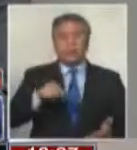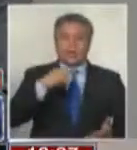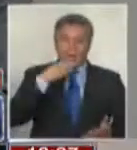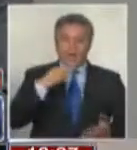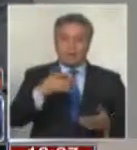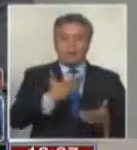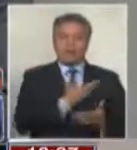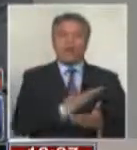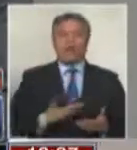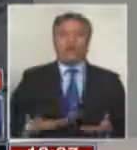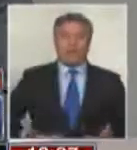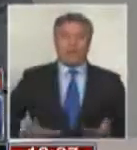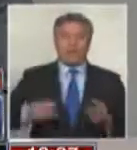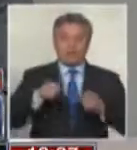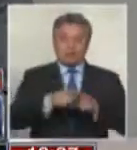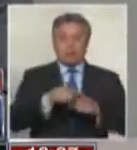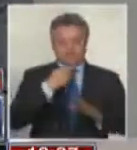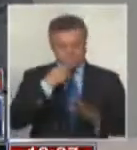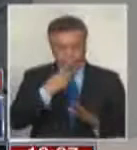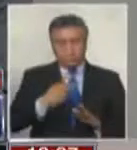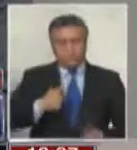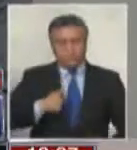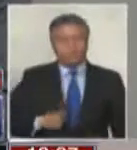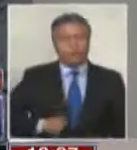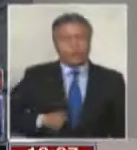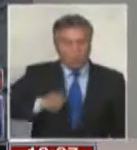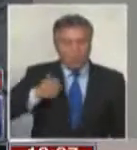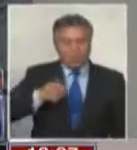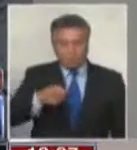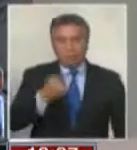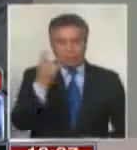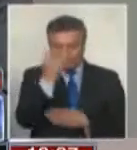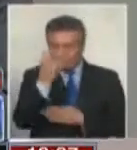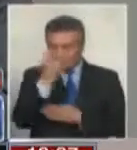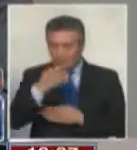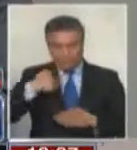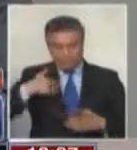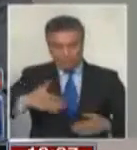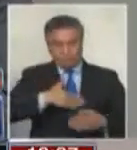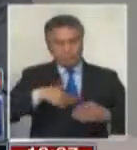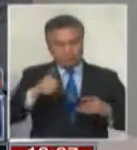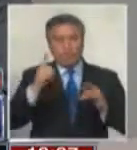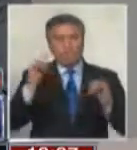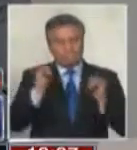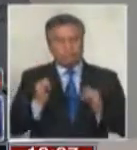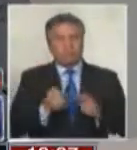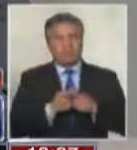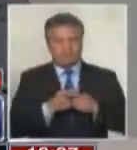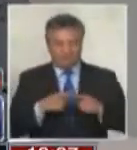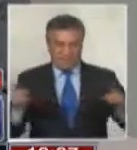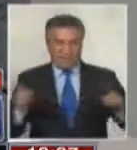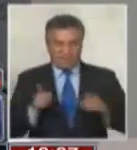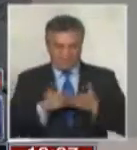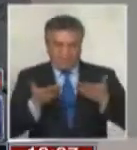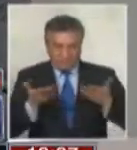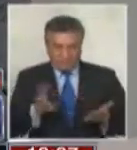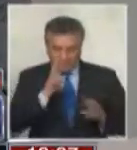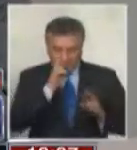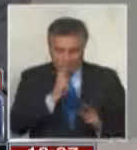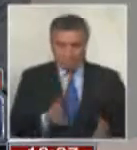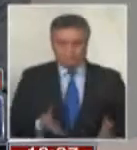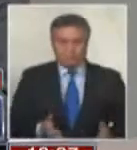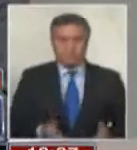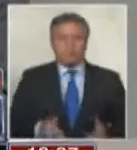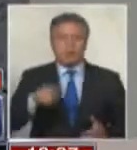de tratar a las universidades que le pertenecen al estado de un modo distinto sin embargo nosotros creemos que no